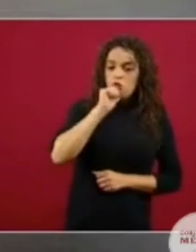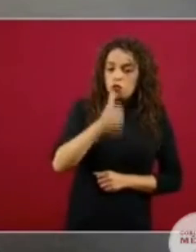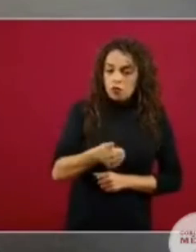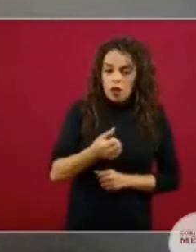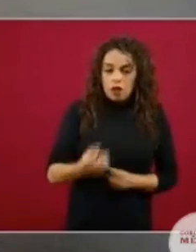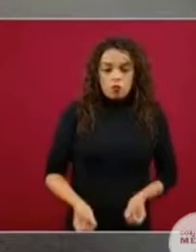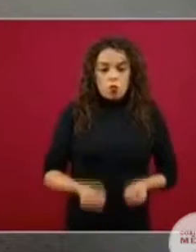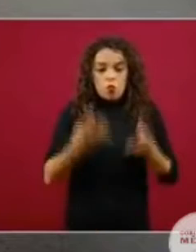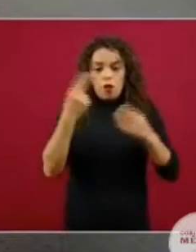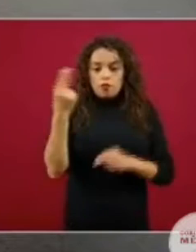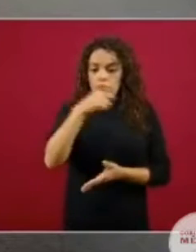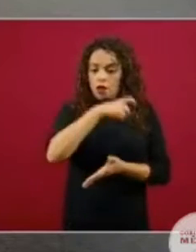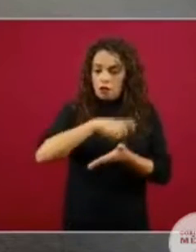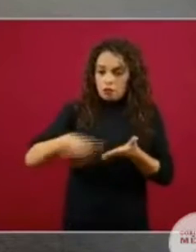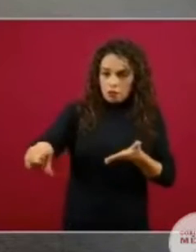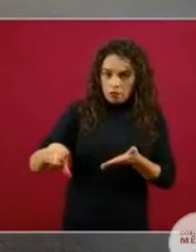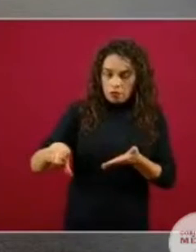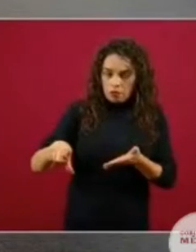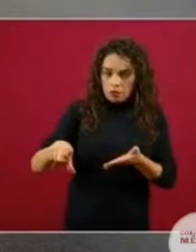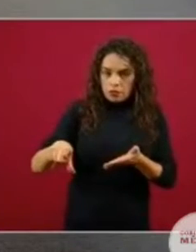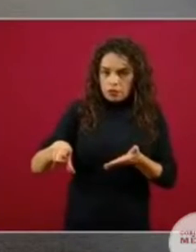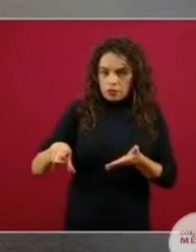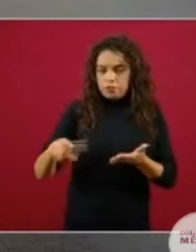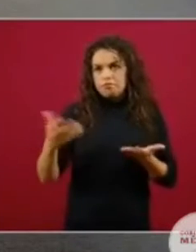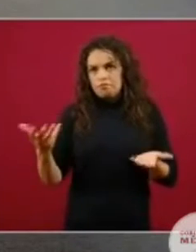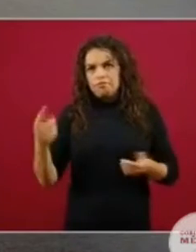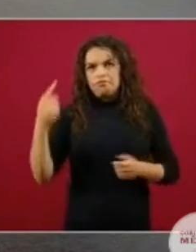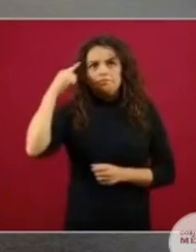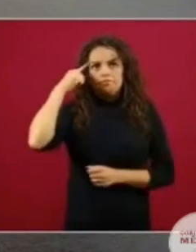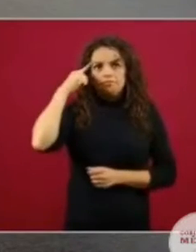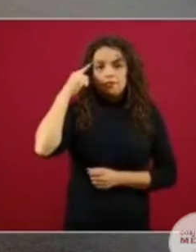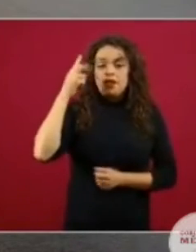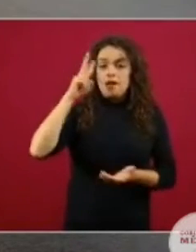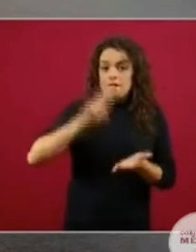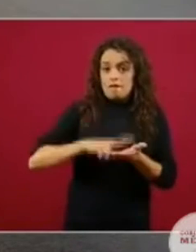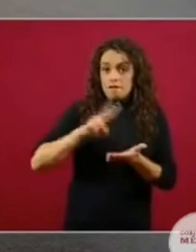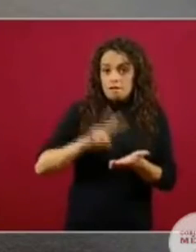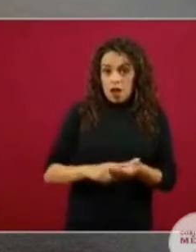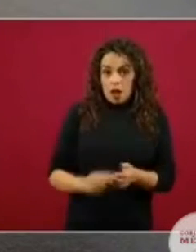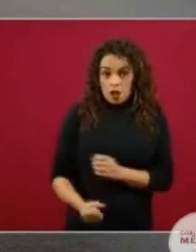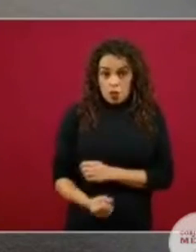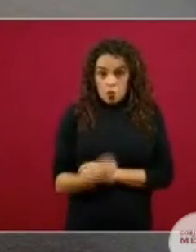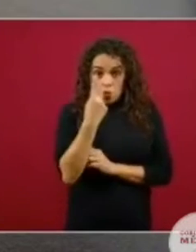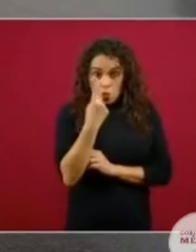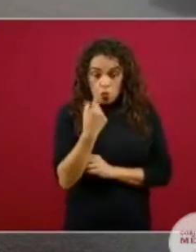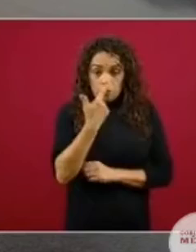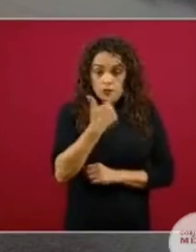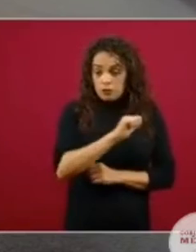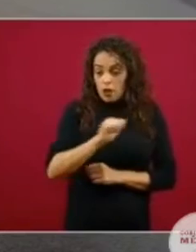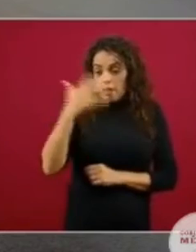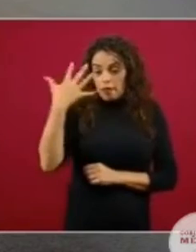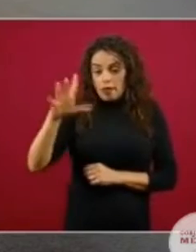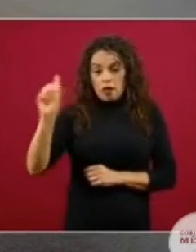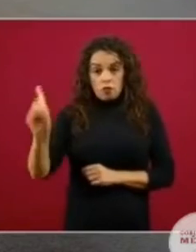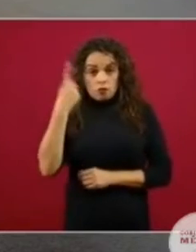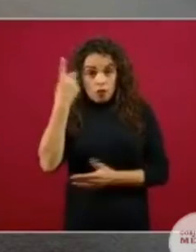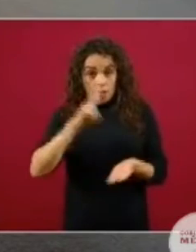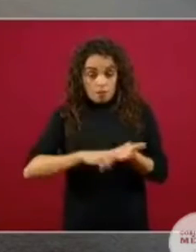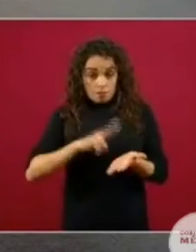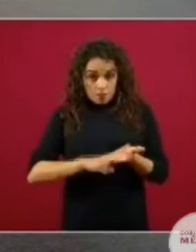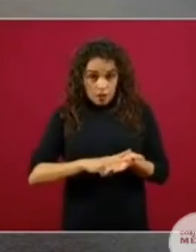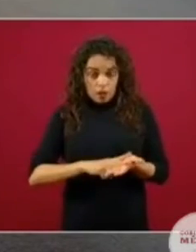comprar este si tomamos en cuenta que el precio unitario va de 7 a 10 dólares el gobierno